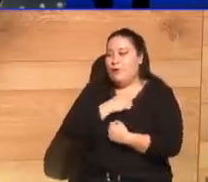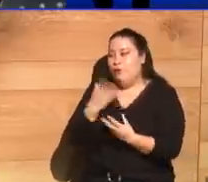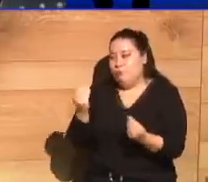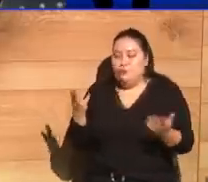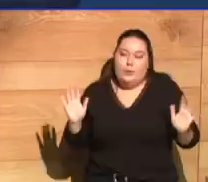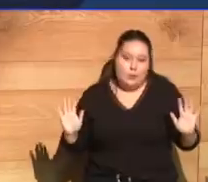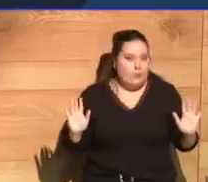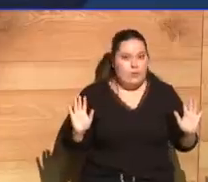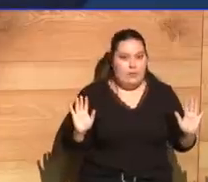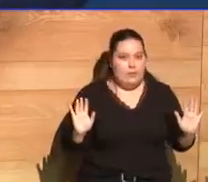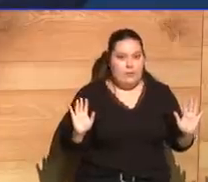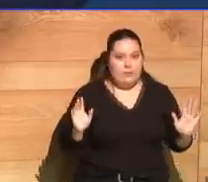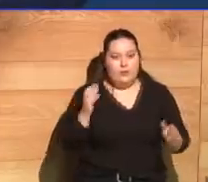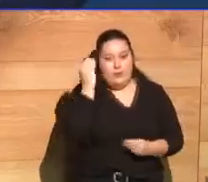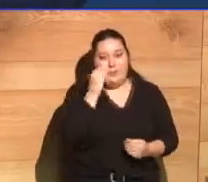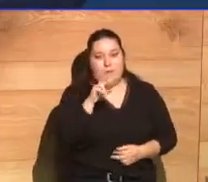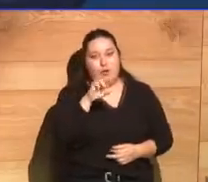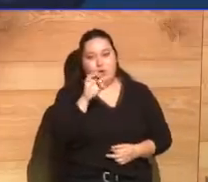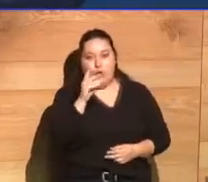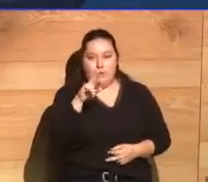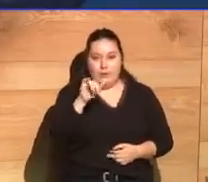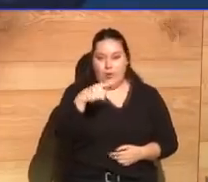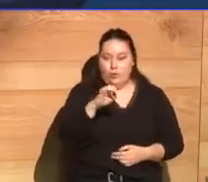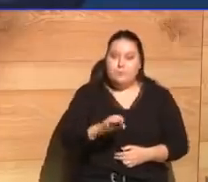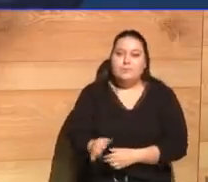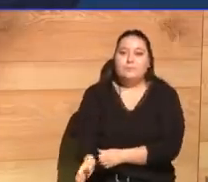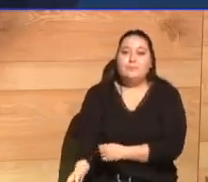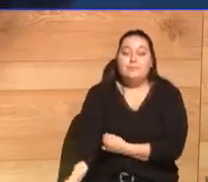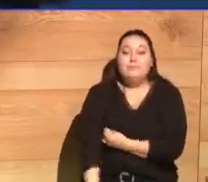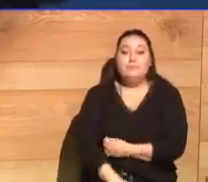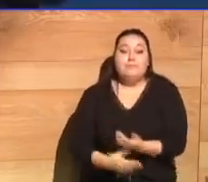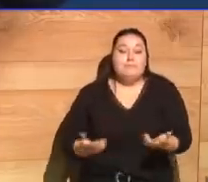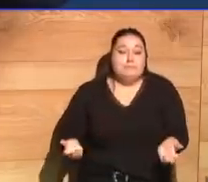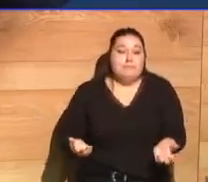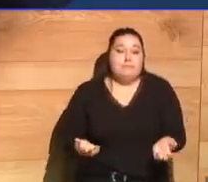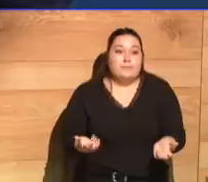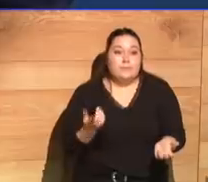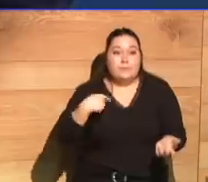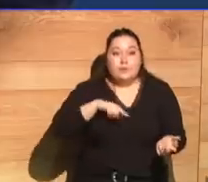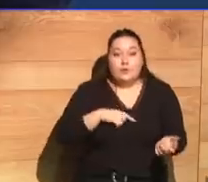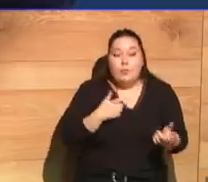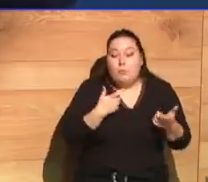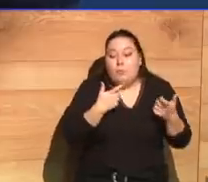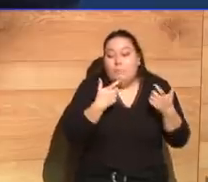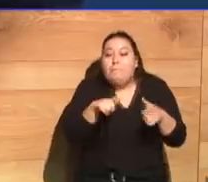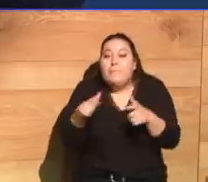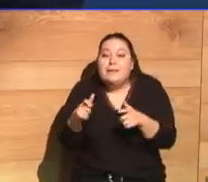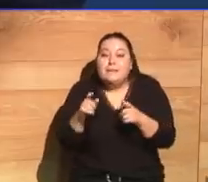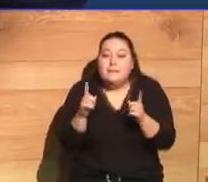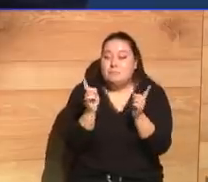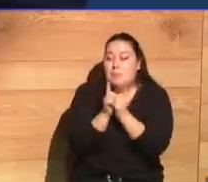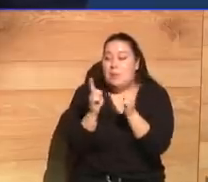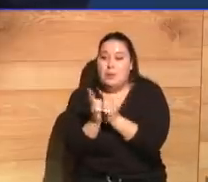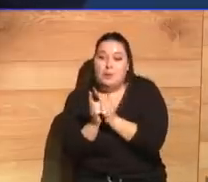queriéndos mucho, ¿eh? Estaba pensando en Rodrigo, de hecho. Entonces, como tenemos trocitos de Rodrigo hablando prácticamente de